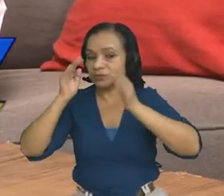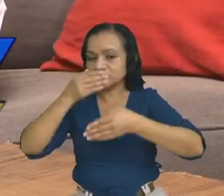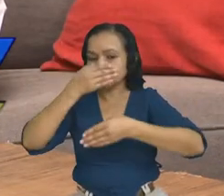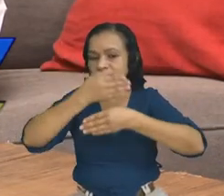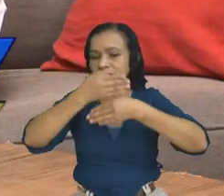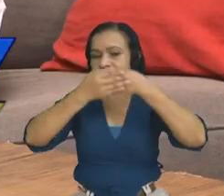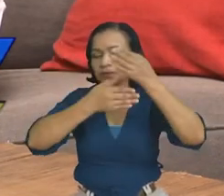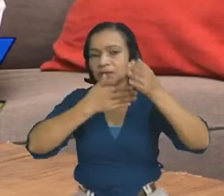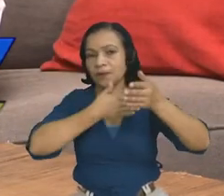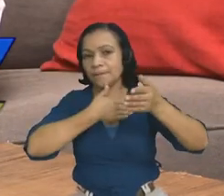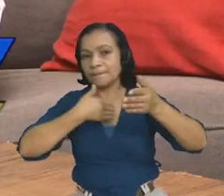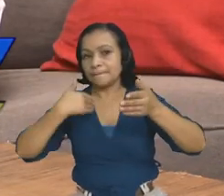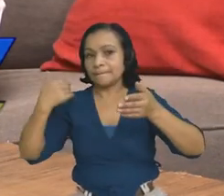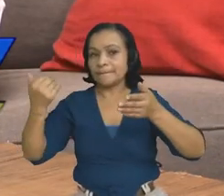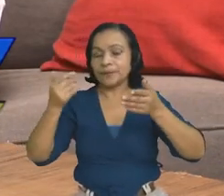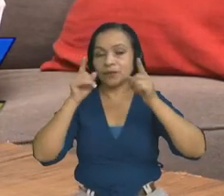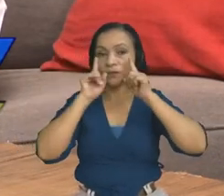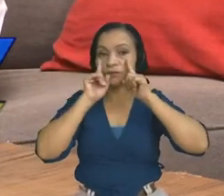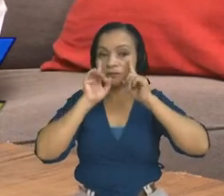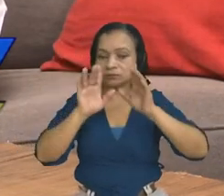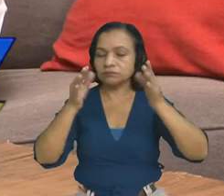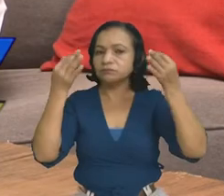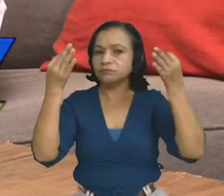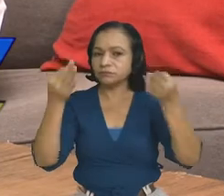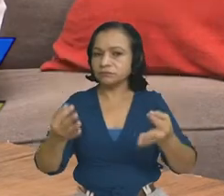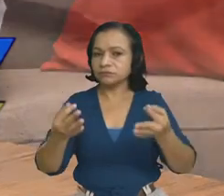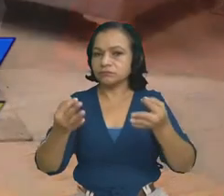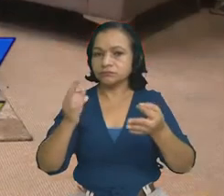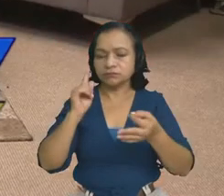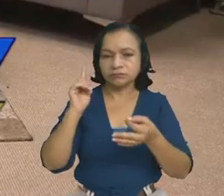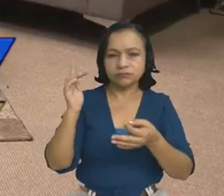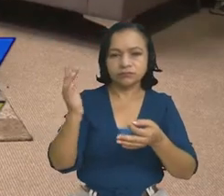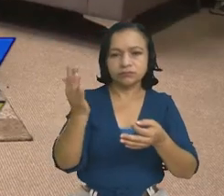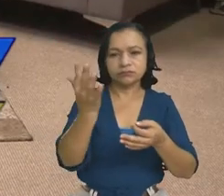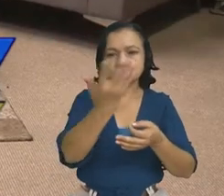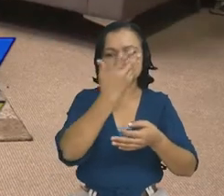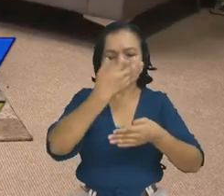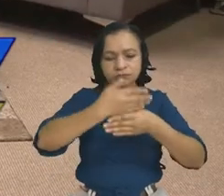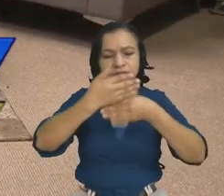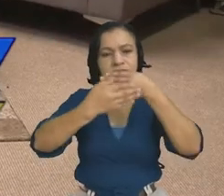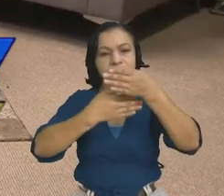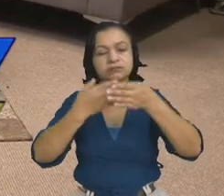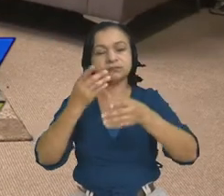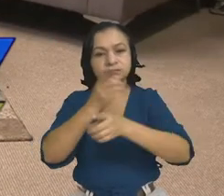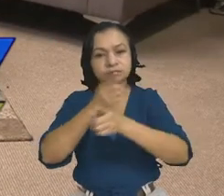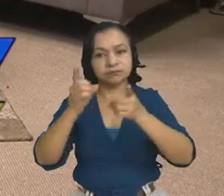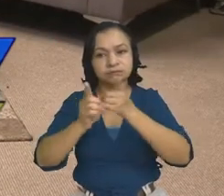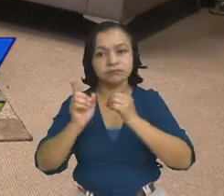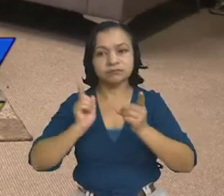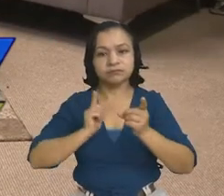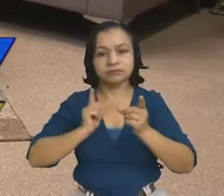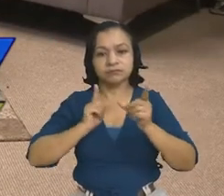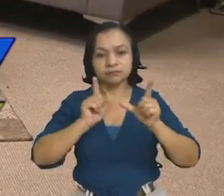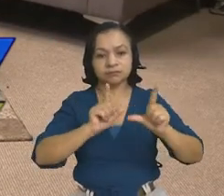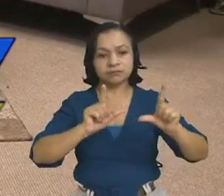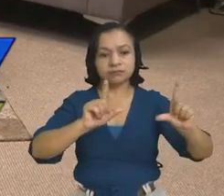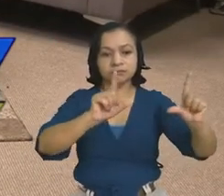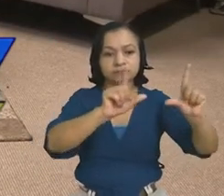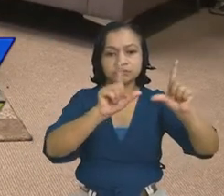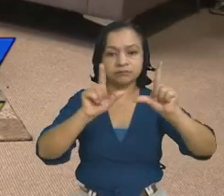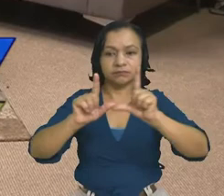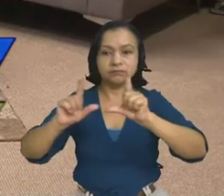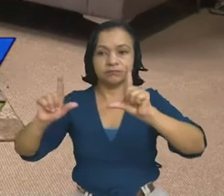mejor manera, con todas las condiciones de seguridad y cumpliendo todos los requisitos de la habilitación que corresponde. Además, tiene áreas, como vemos